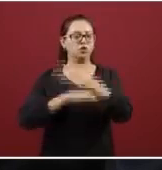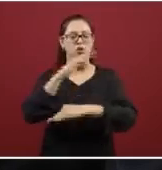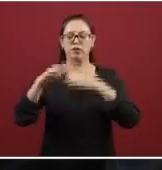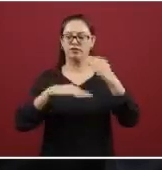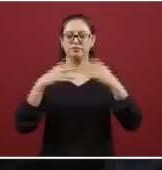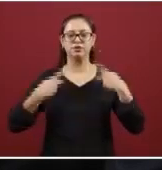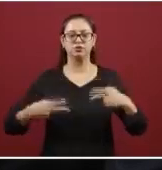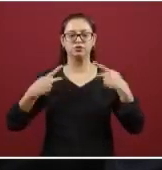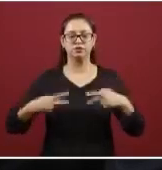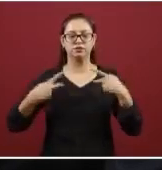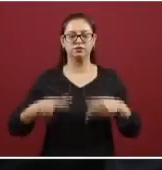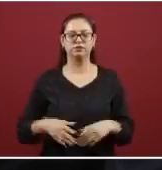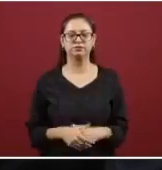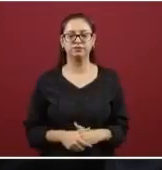población.